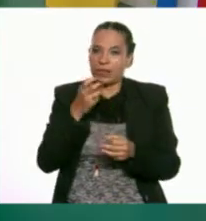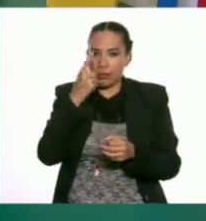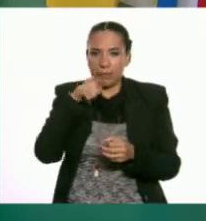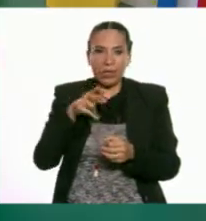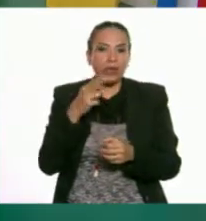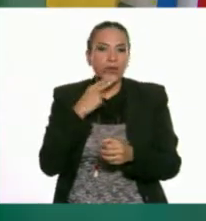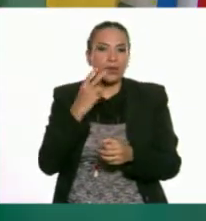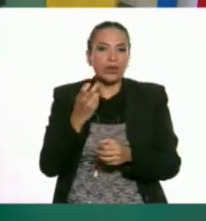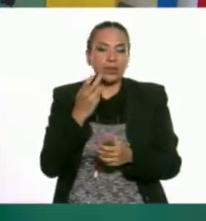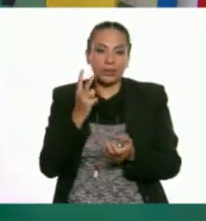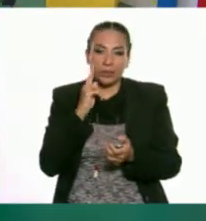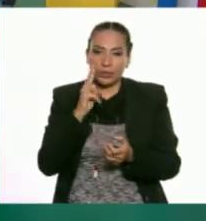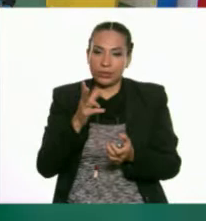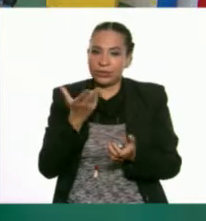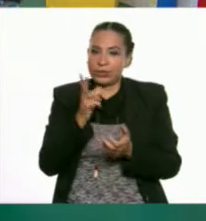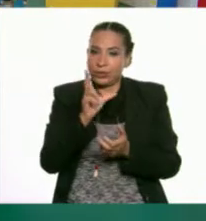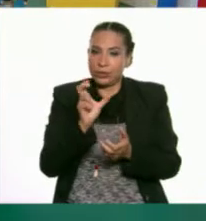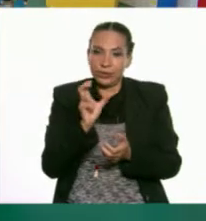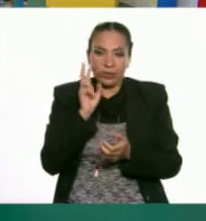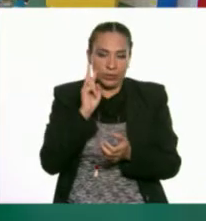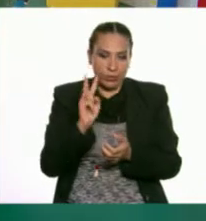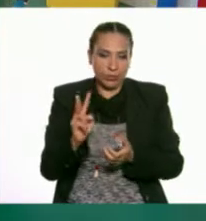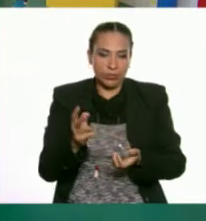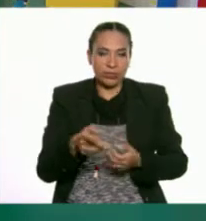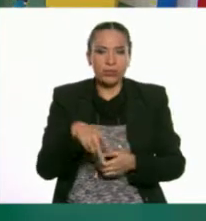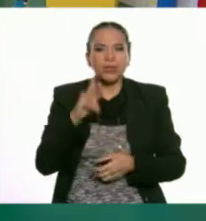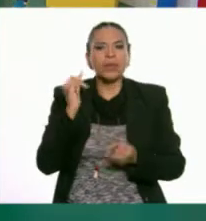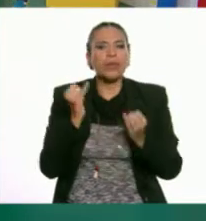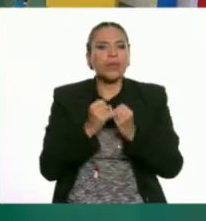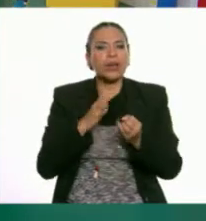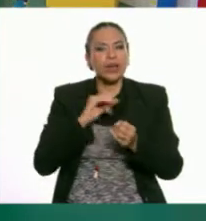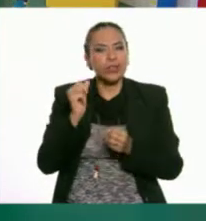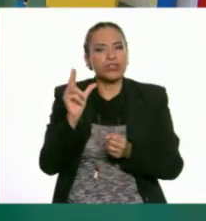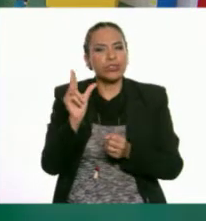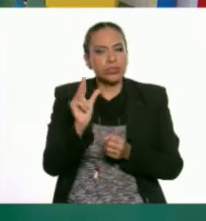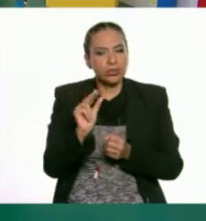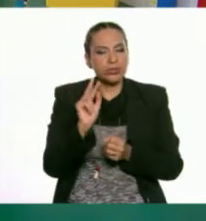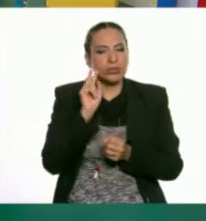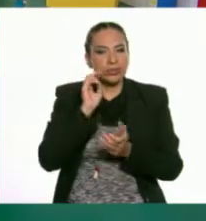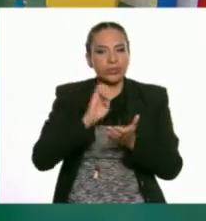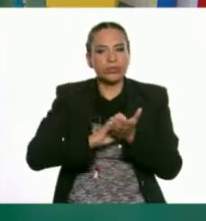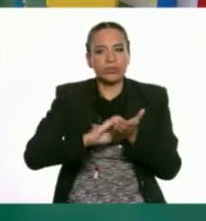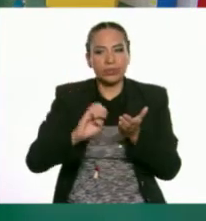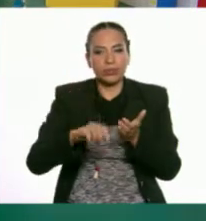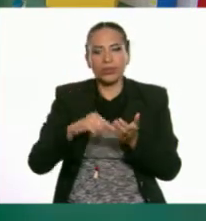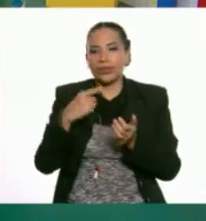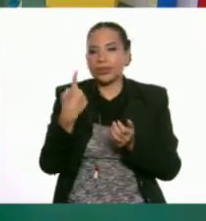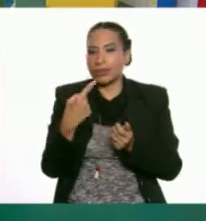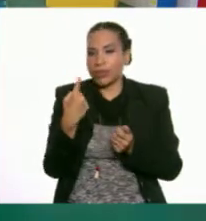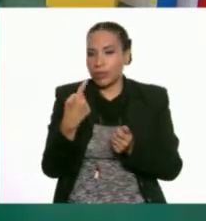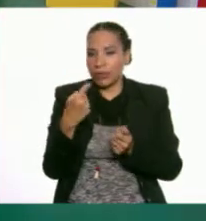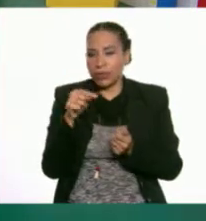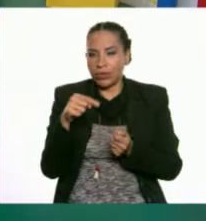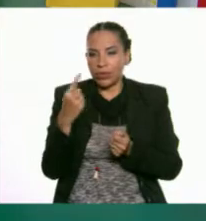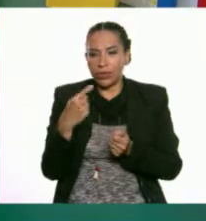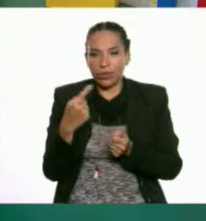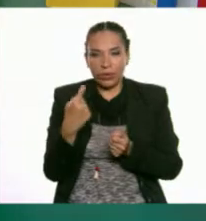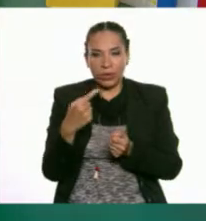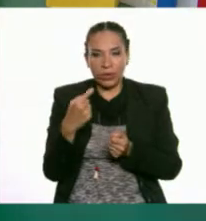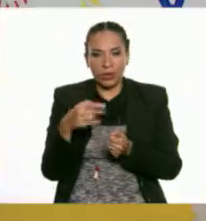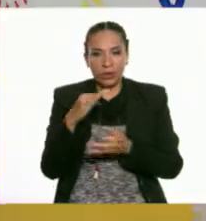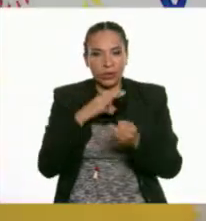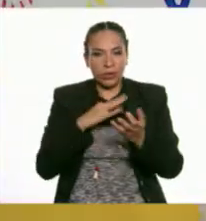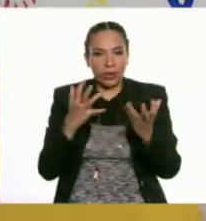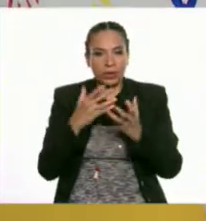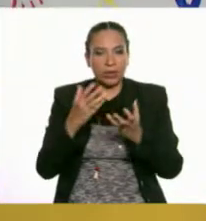eso se usa. Mira, ¡Oh! uy, no. Pero también hay más chiquitos. Ah, Por sí. ejemplo, en las licuadoras. ¿En las todo licuadoras? lo que